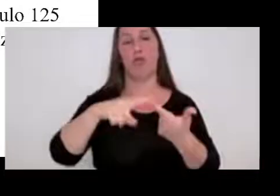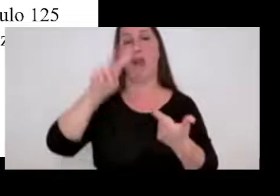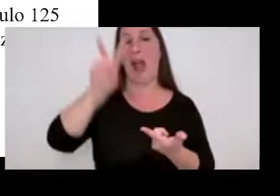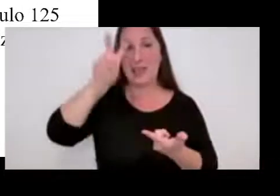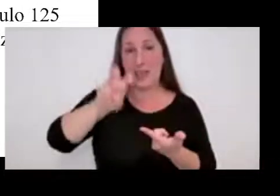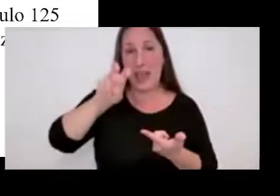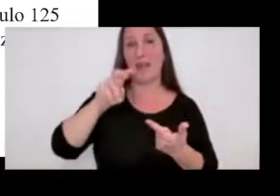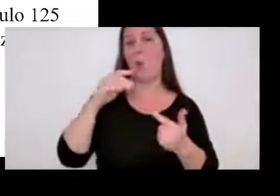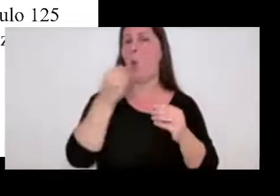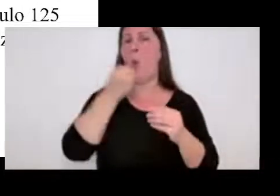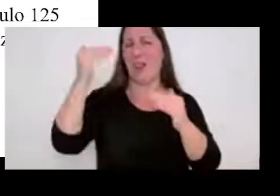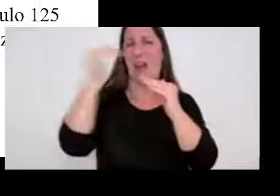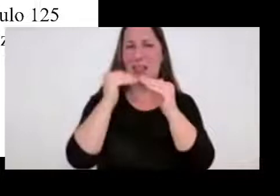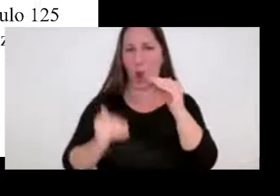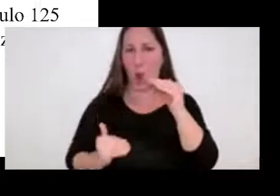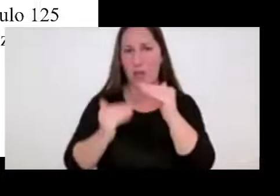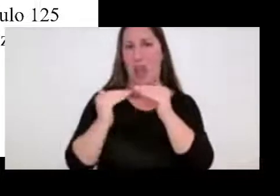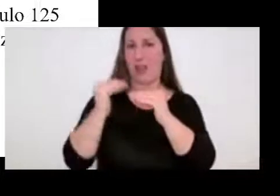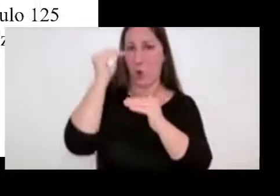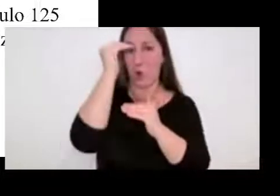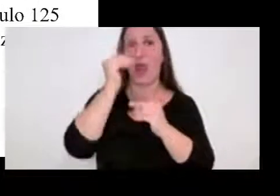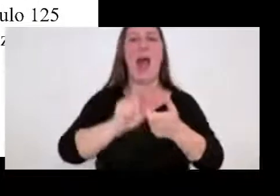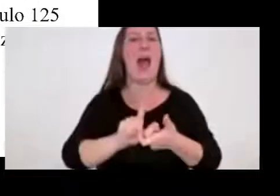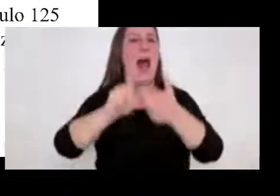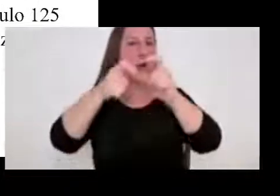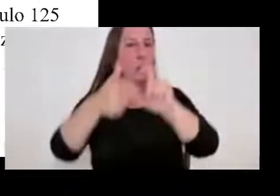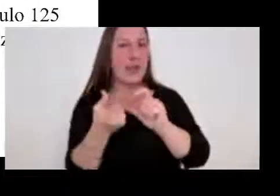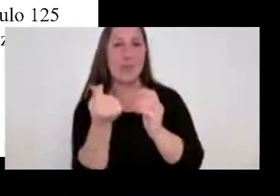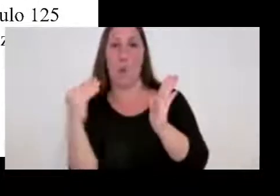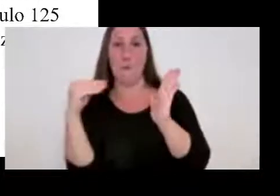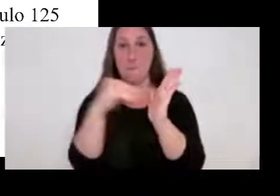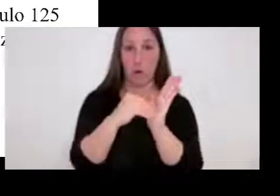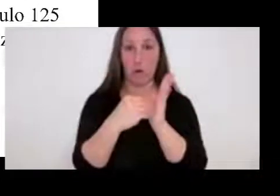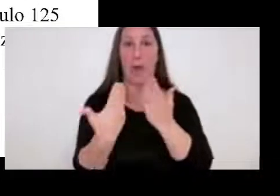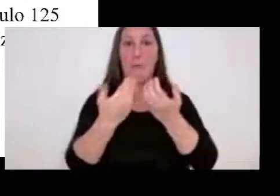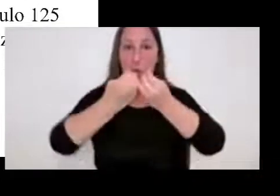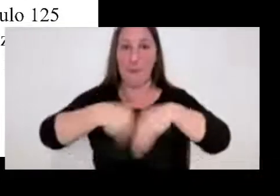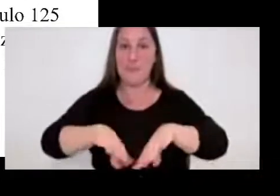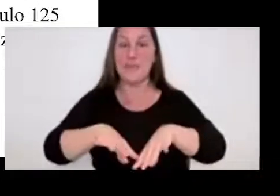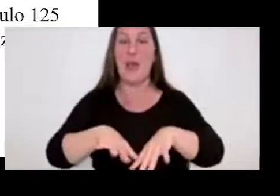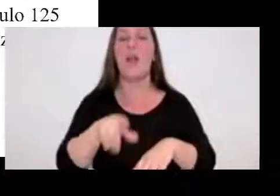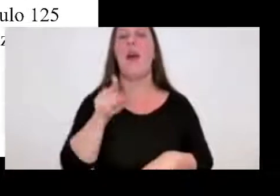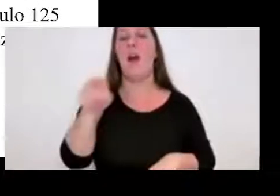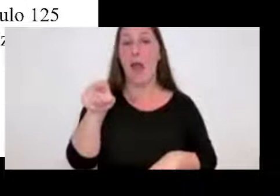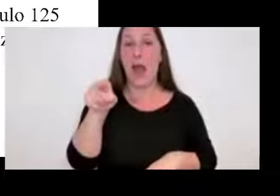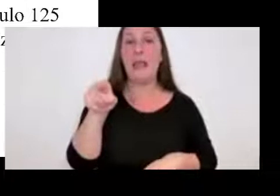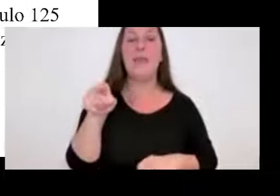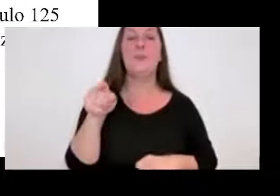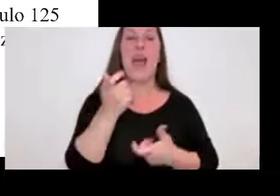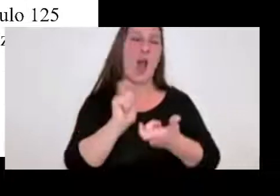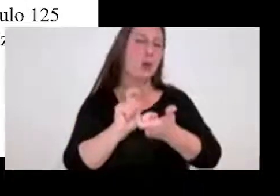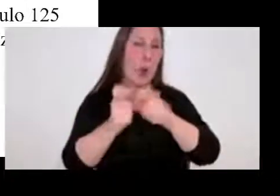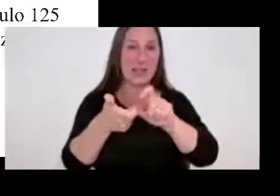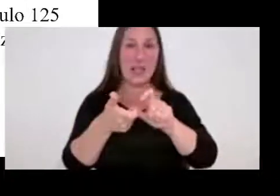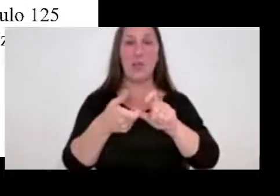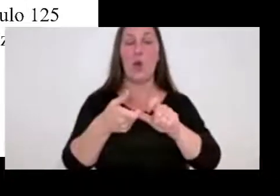categoría, actualizaron los montos para ingresar, ¿sí?, donde esta actualización hoy